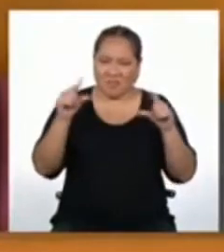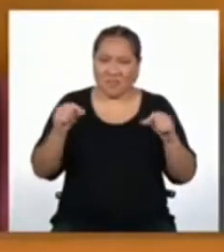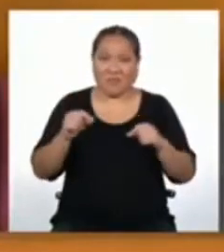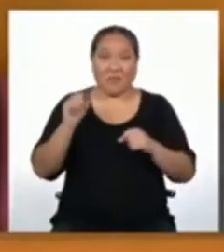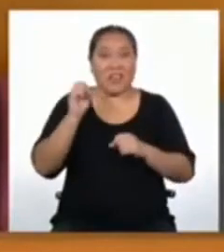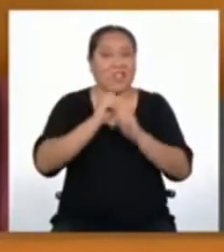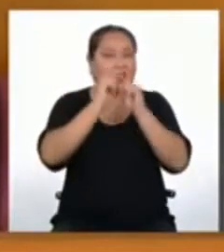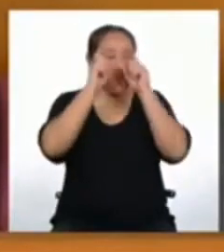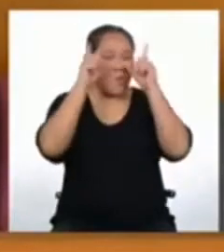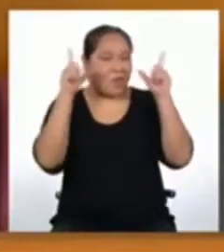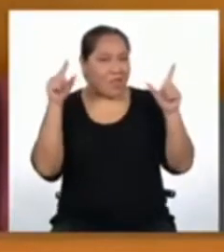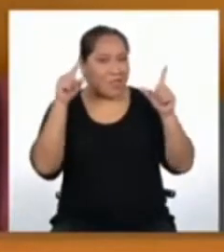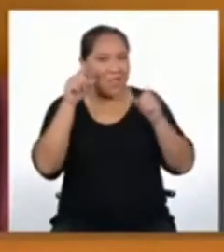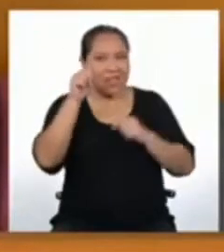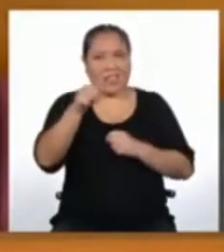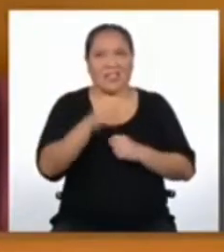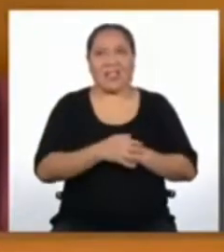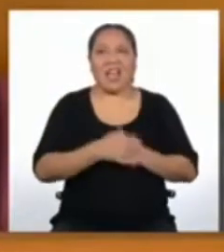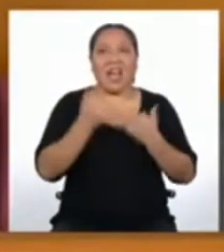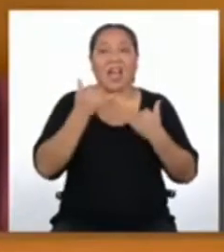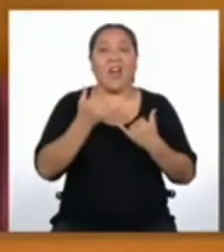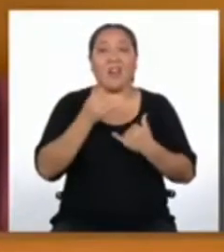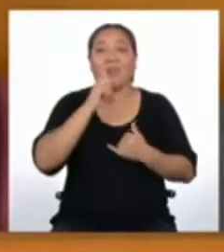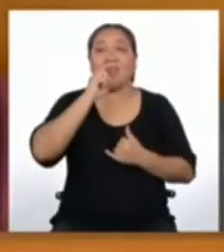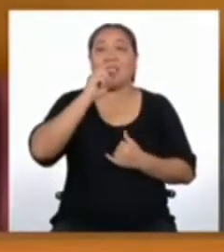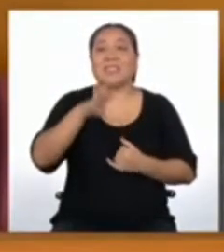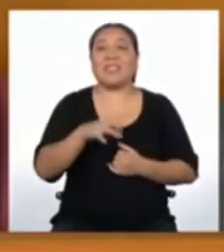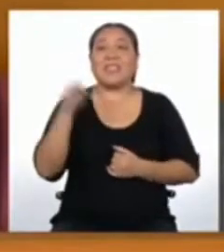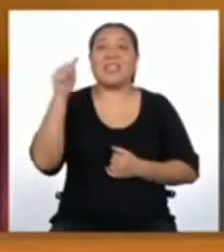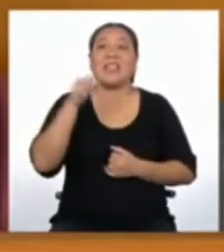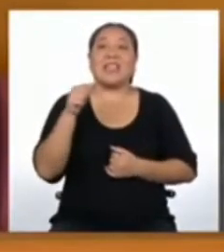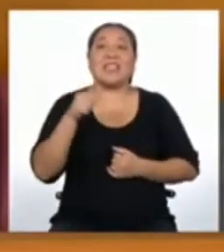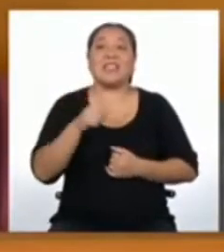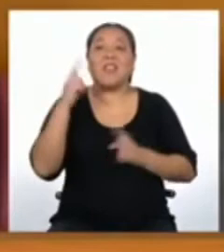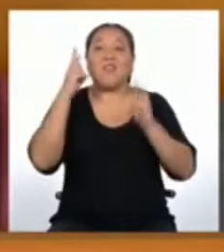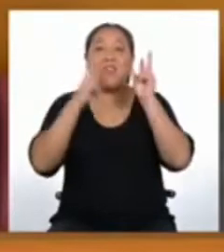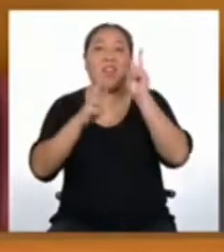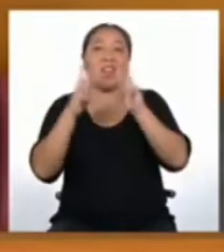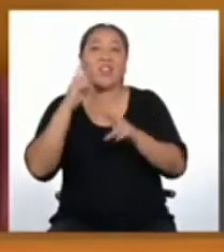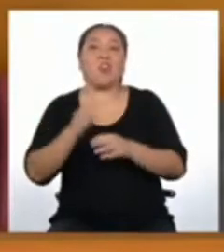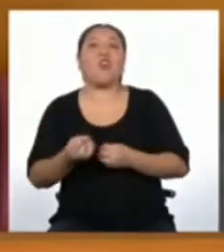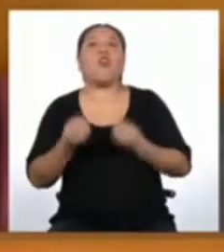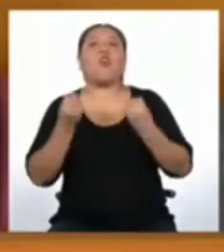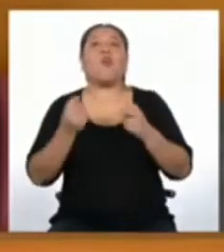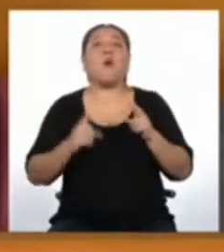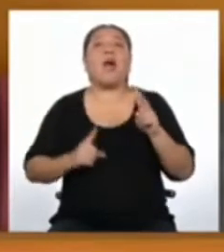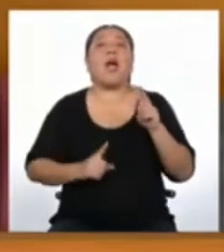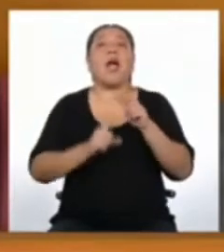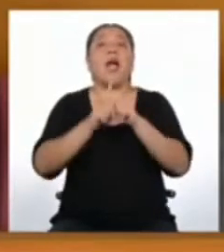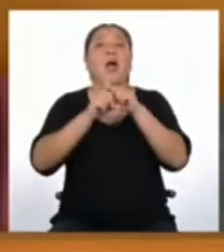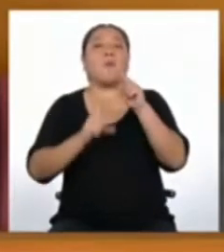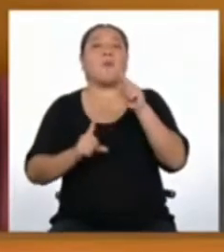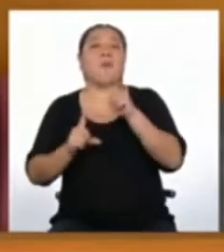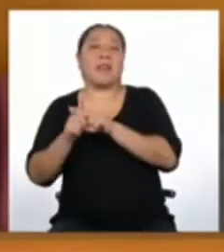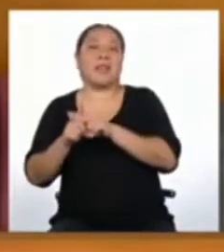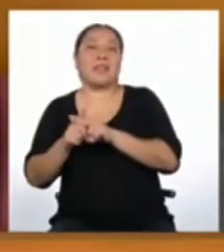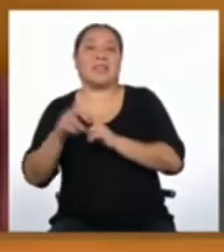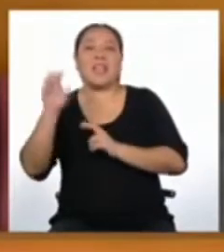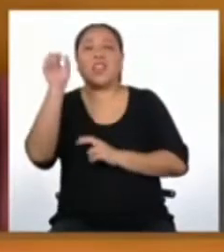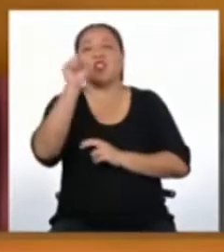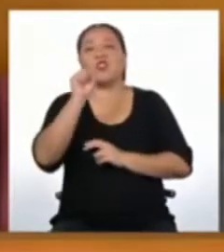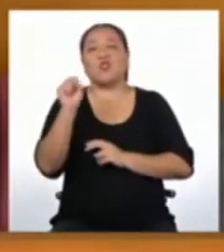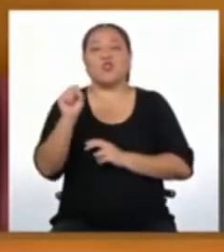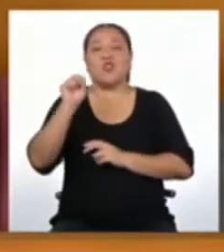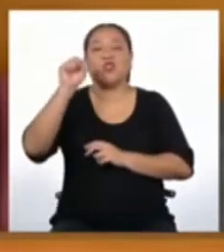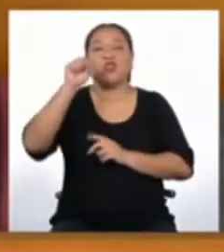sorprendiéndoles, voy a decirles ahora que lo que hemos hecho es ver cómo nacerá la fórmula para la suma de términos